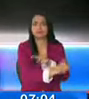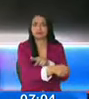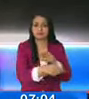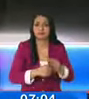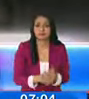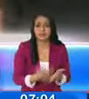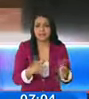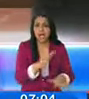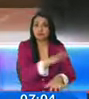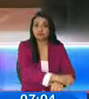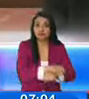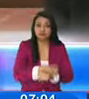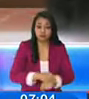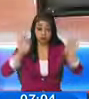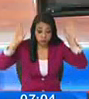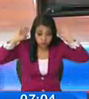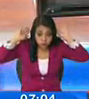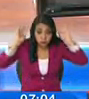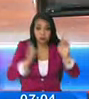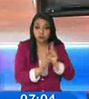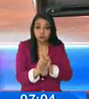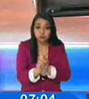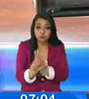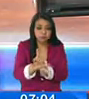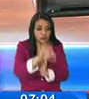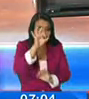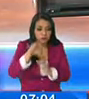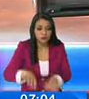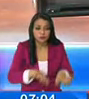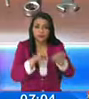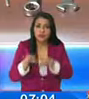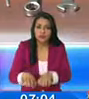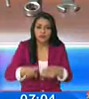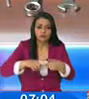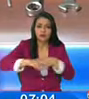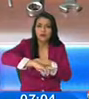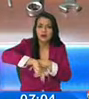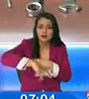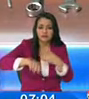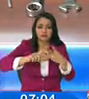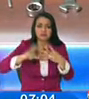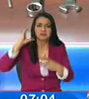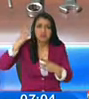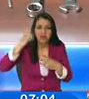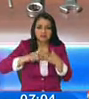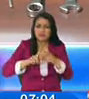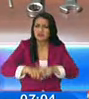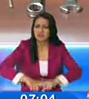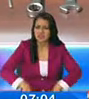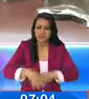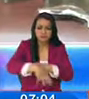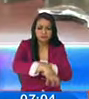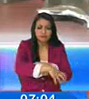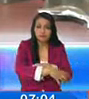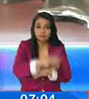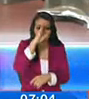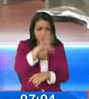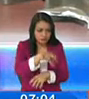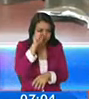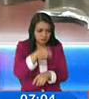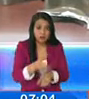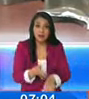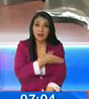uno del automotor. En el interior encontraron una computadora, mascarillas de radios y una variedad de herramientas. La policía estaba atenta. Minutos antes,